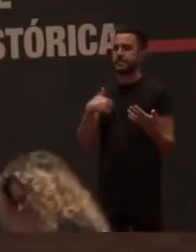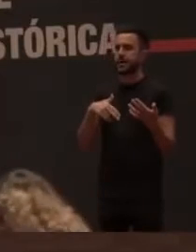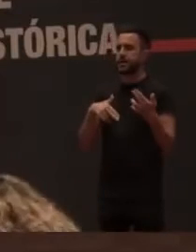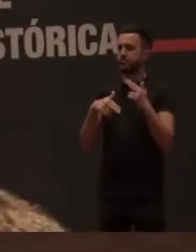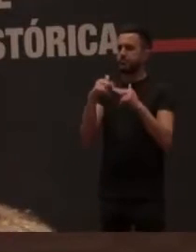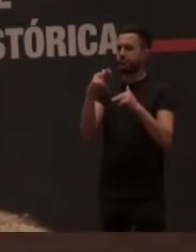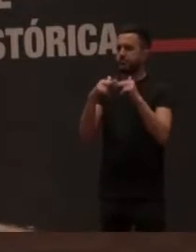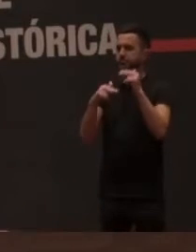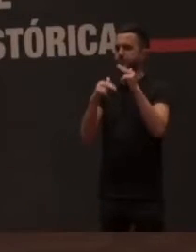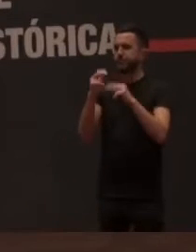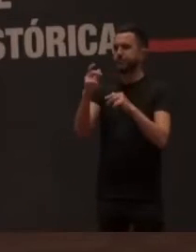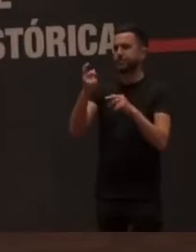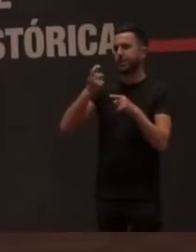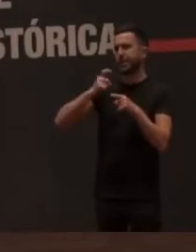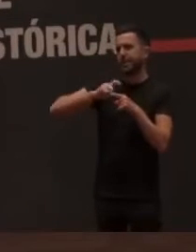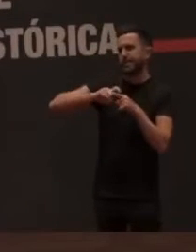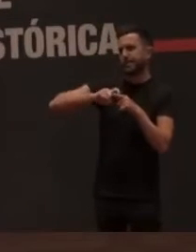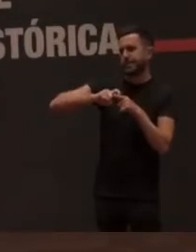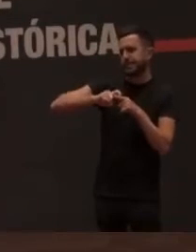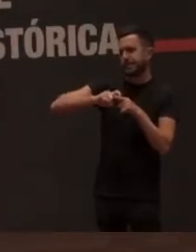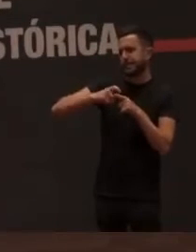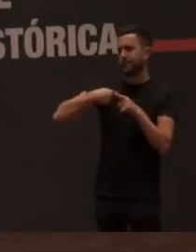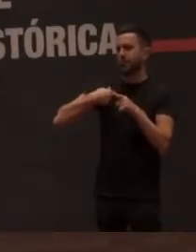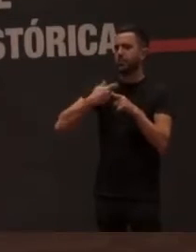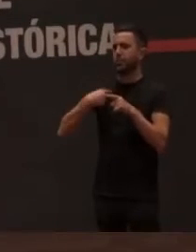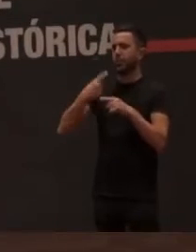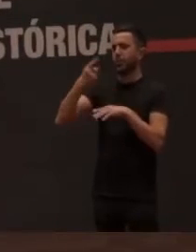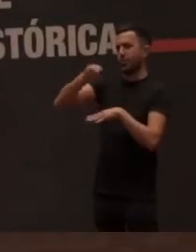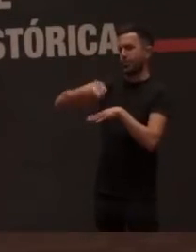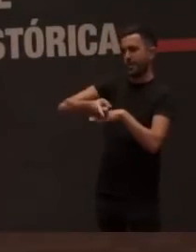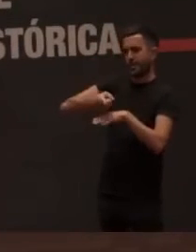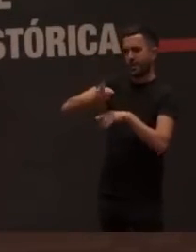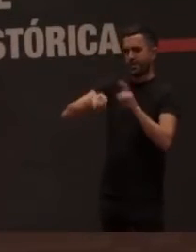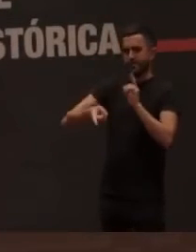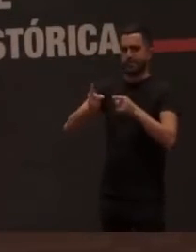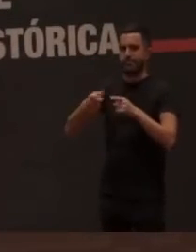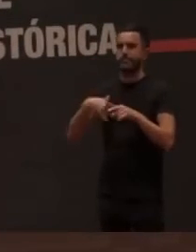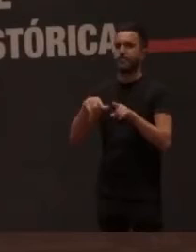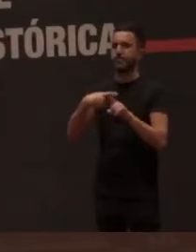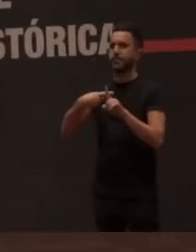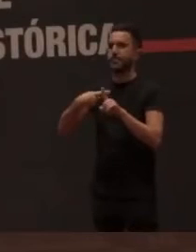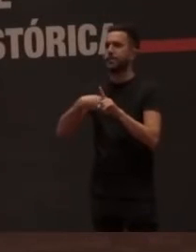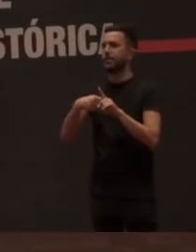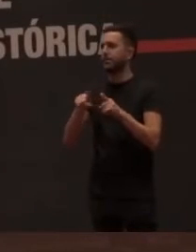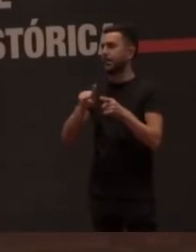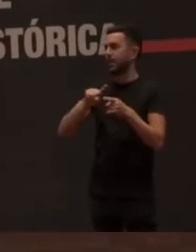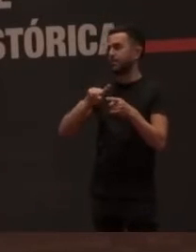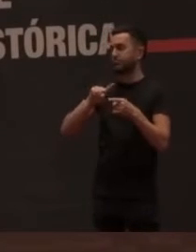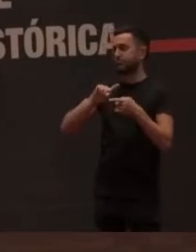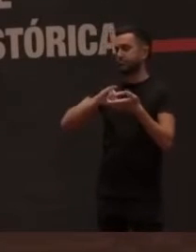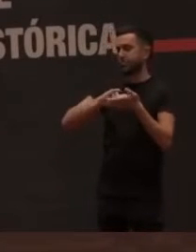explicativo dominante. Es decir, si las teorías de modernización y el arquetipo funcionalista nos den